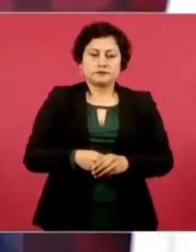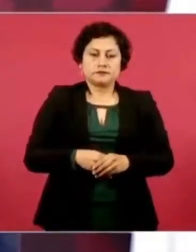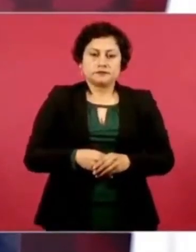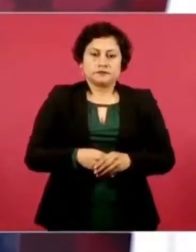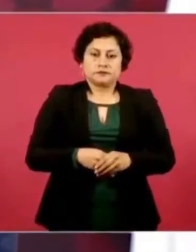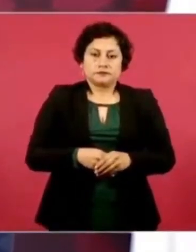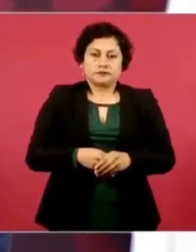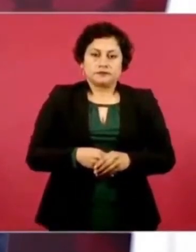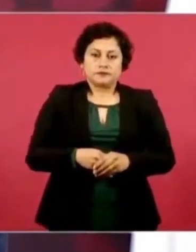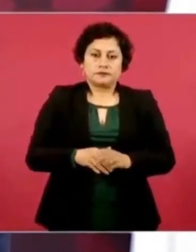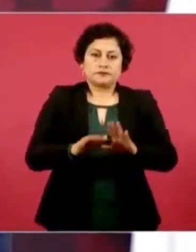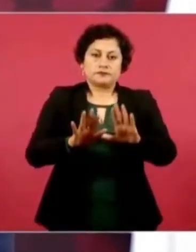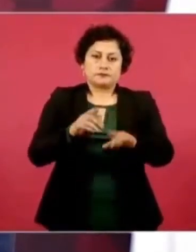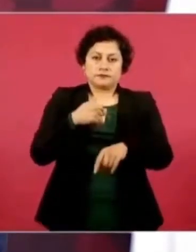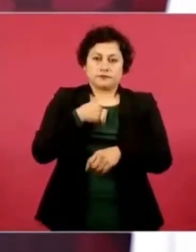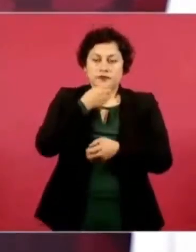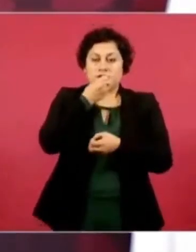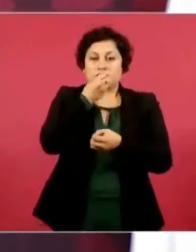no lo puedo decir porque me van